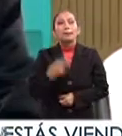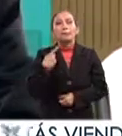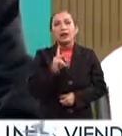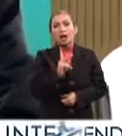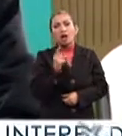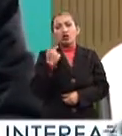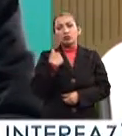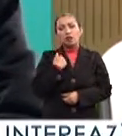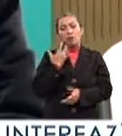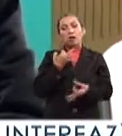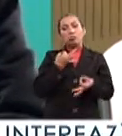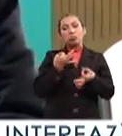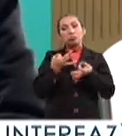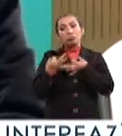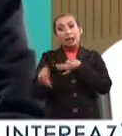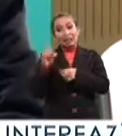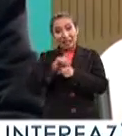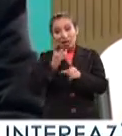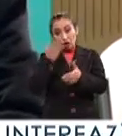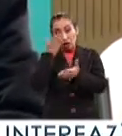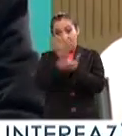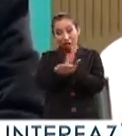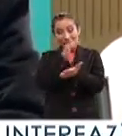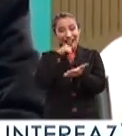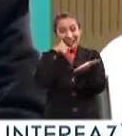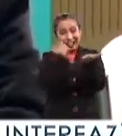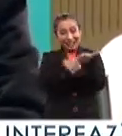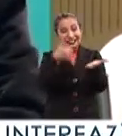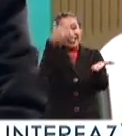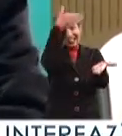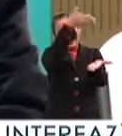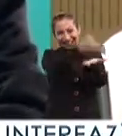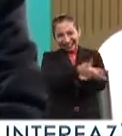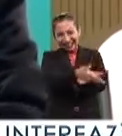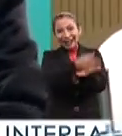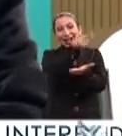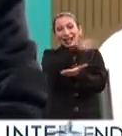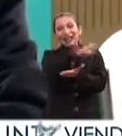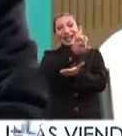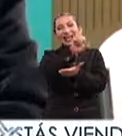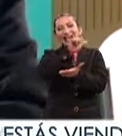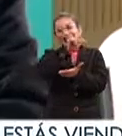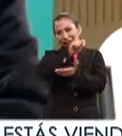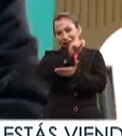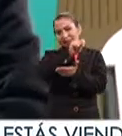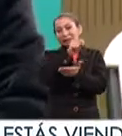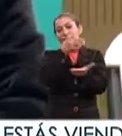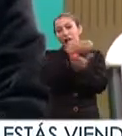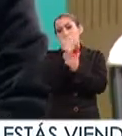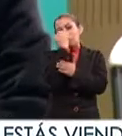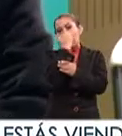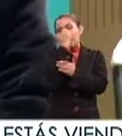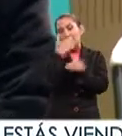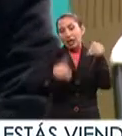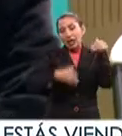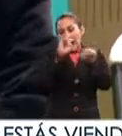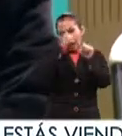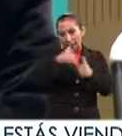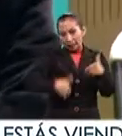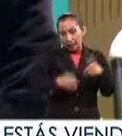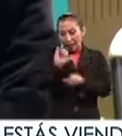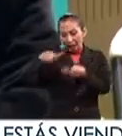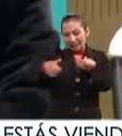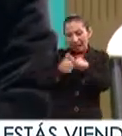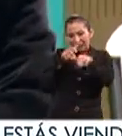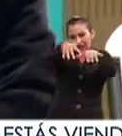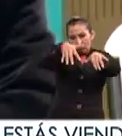Pero como cosa de destino, el día que fui a entregar mi carta a la EAT, Escuela de Arte y Teatral, que estaba detrás